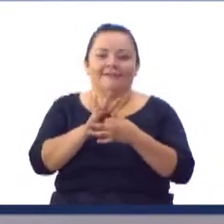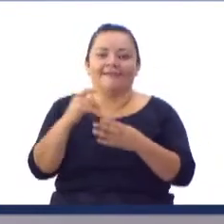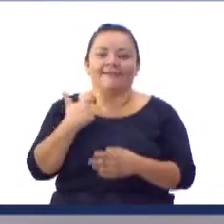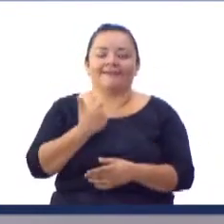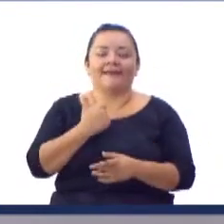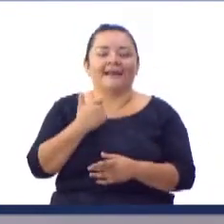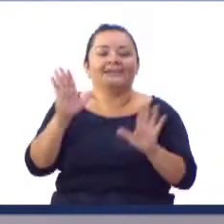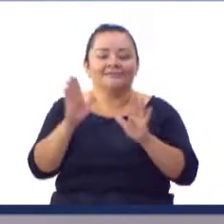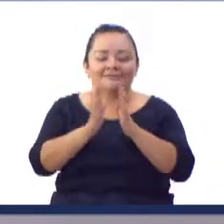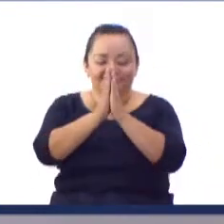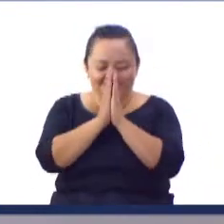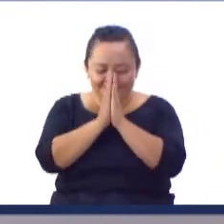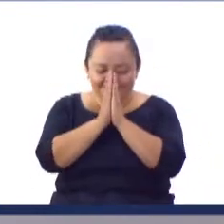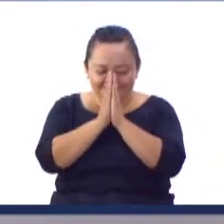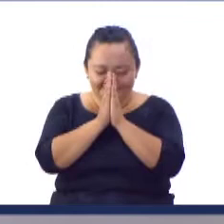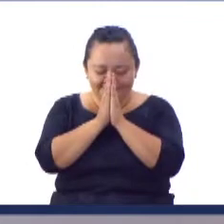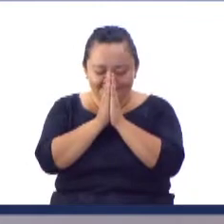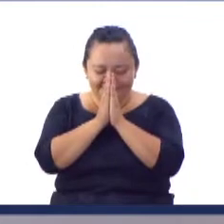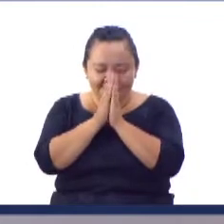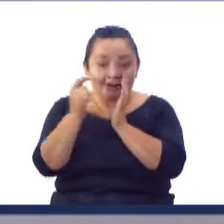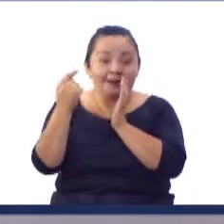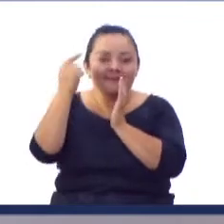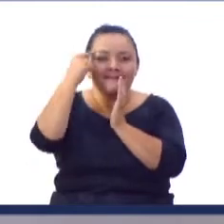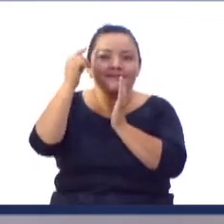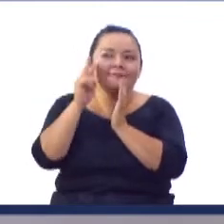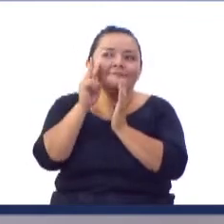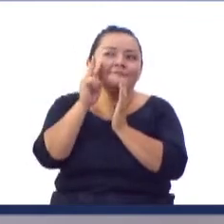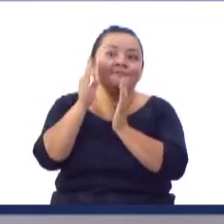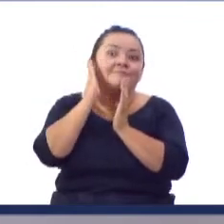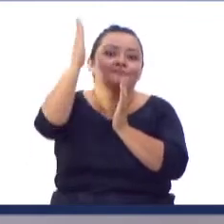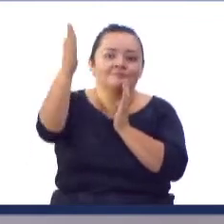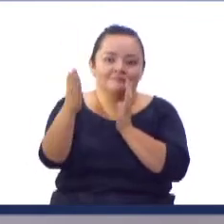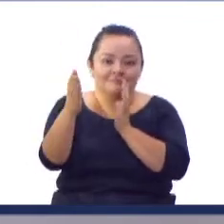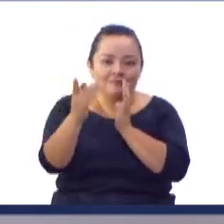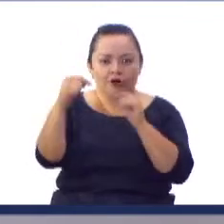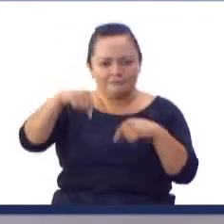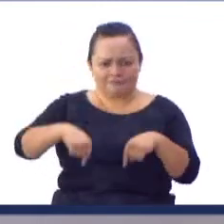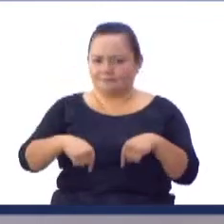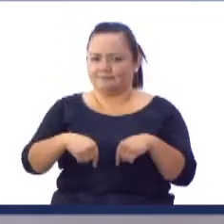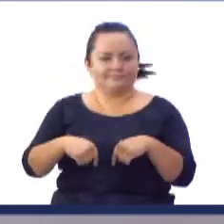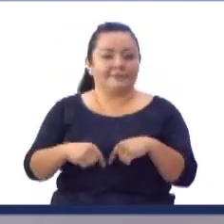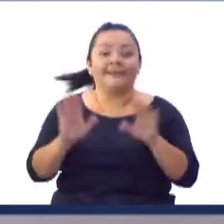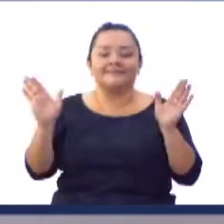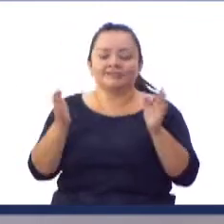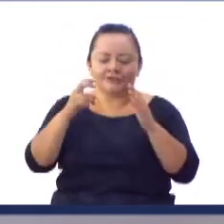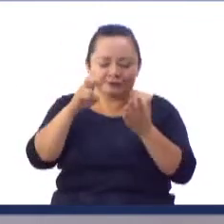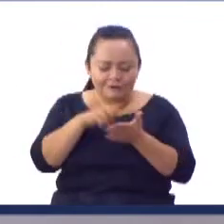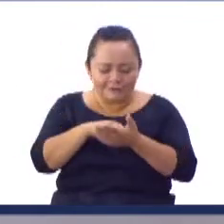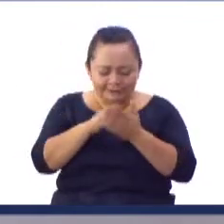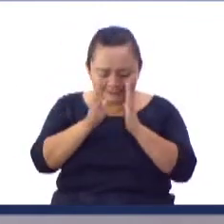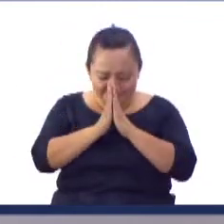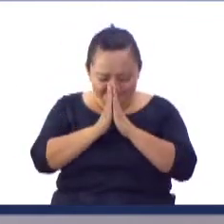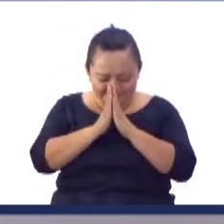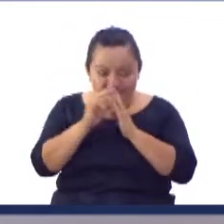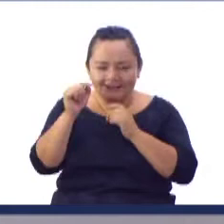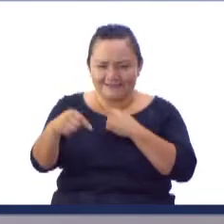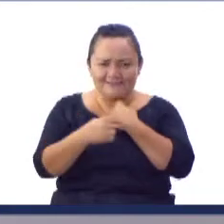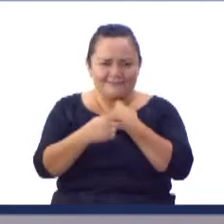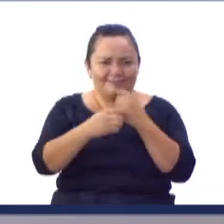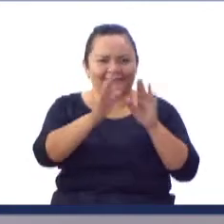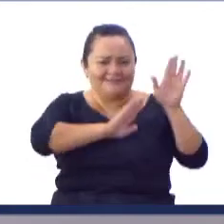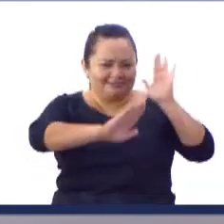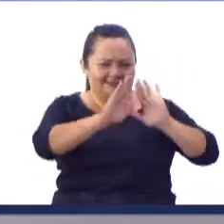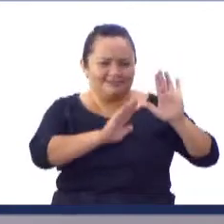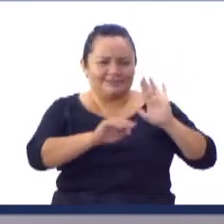estaba viendo al futuro no estaba viendo simplemente en el presente cuando él estaba orando en esta porción él estaba